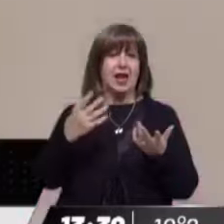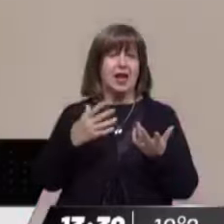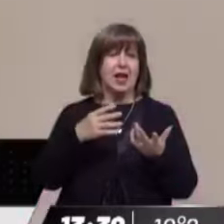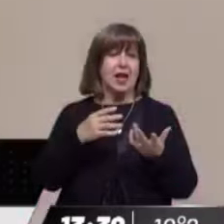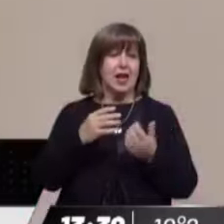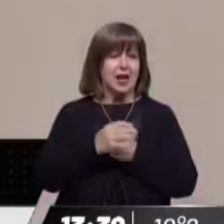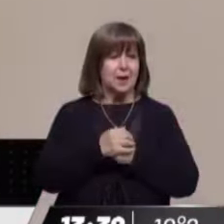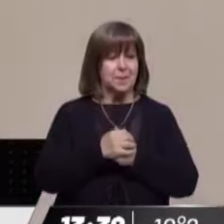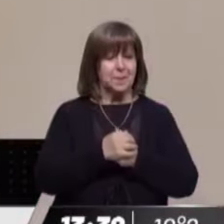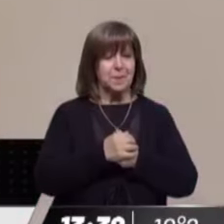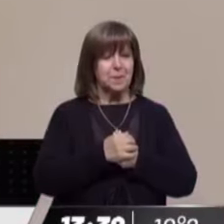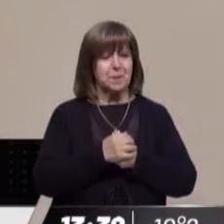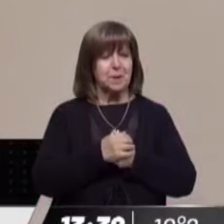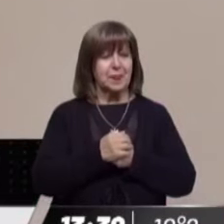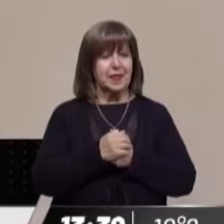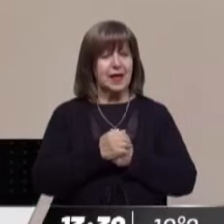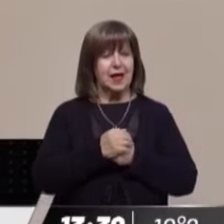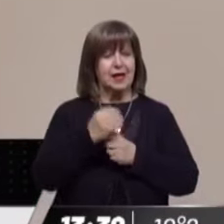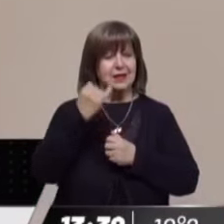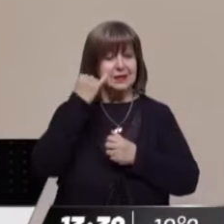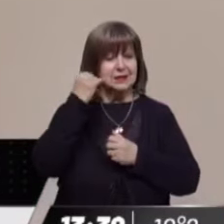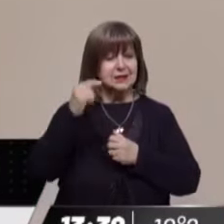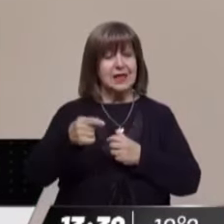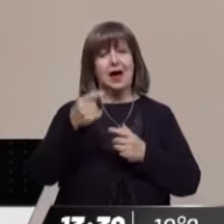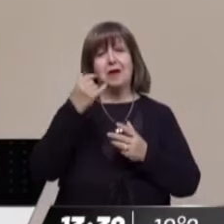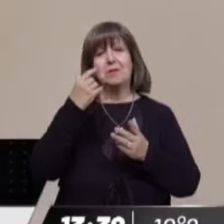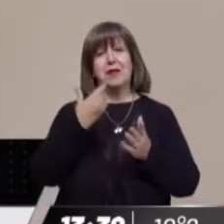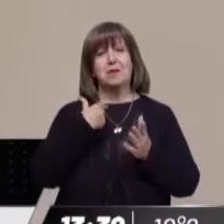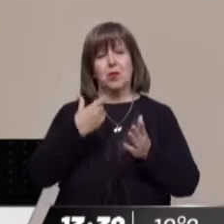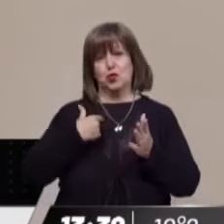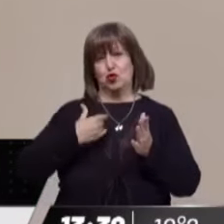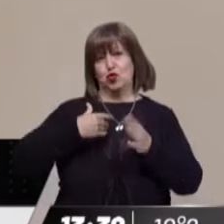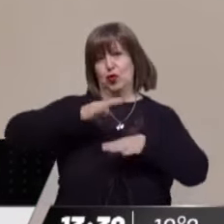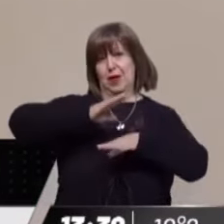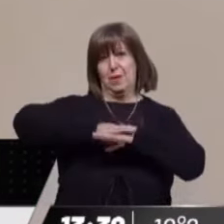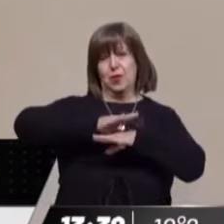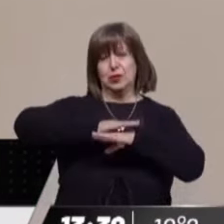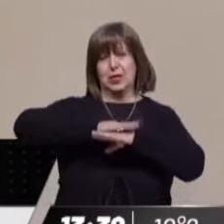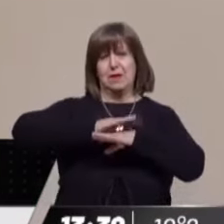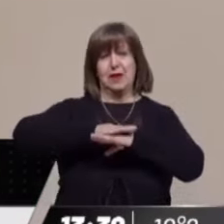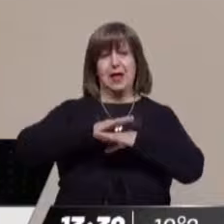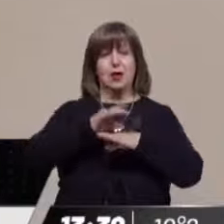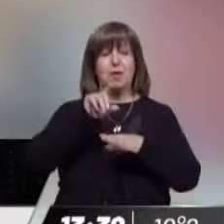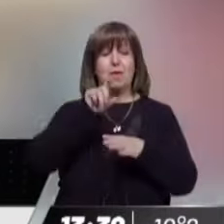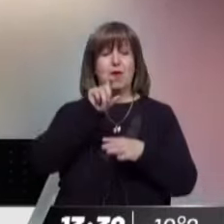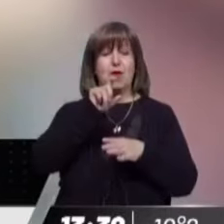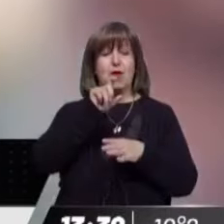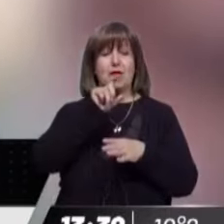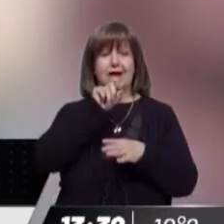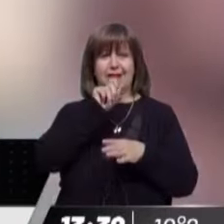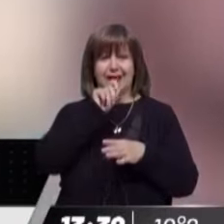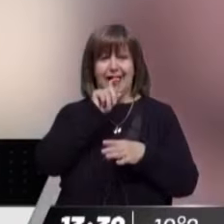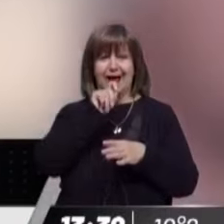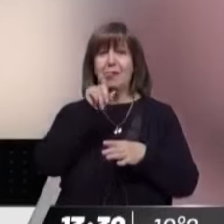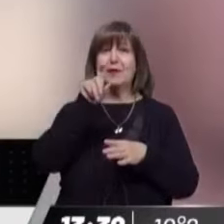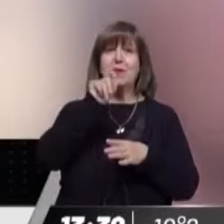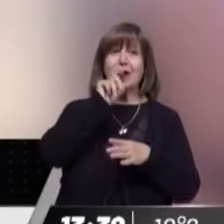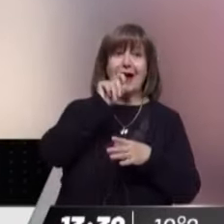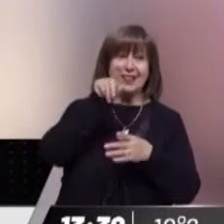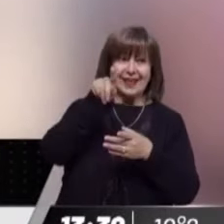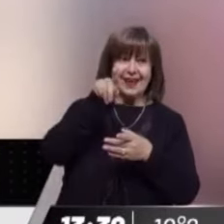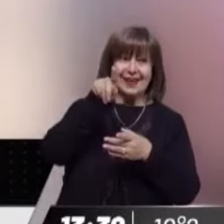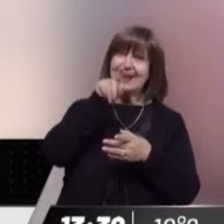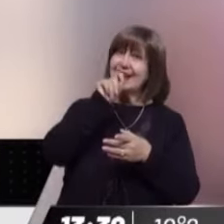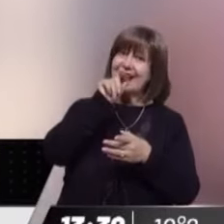Desde ISCAMEN se ha presentado un manual de tratamiento incruento para el manejo de cata. Buscamos que los productores